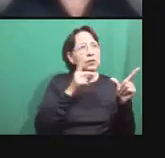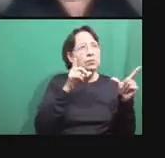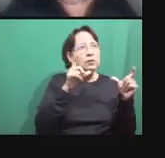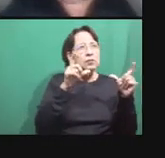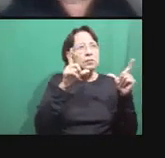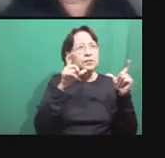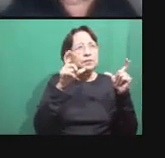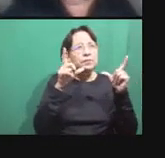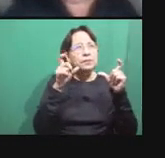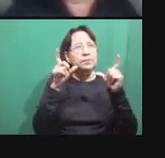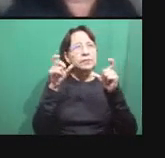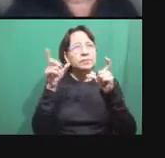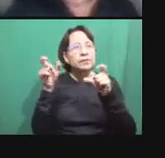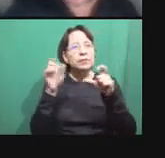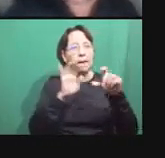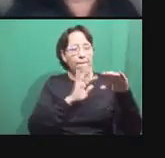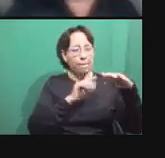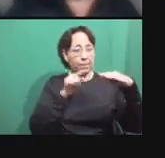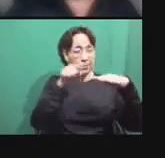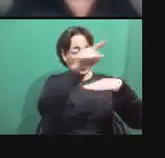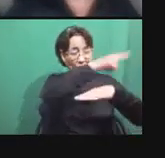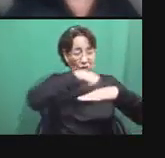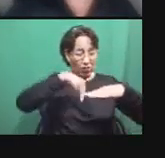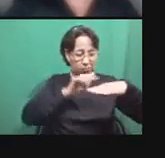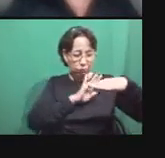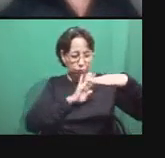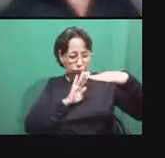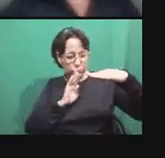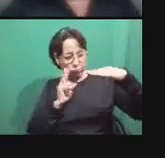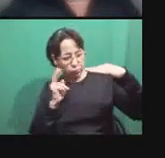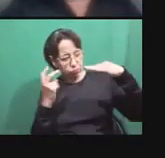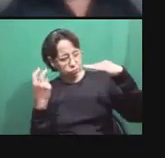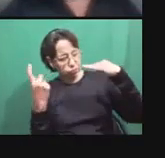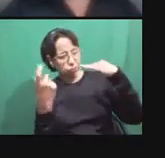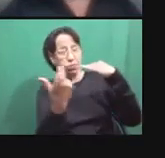el perímetro posible de calle del edificio,